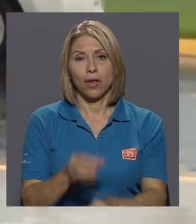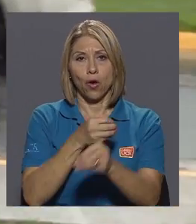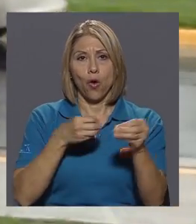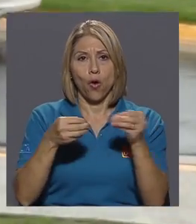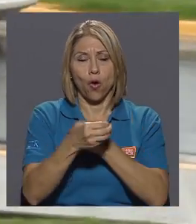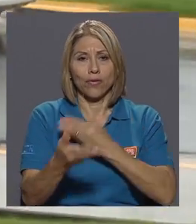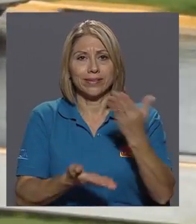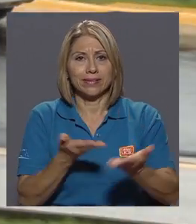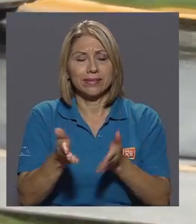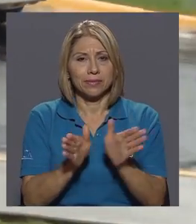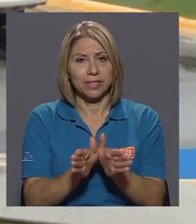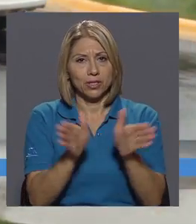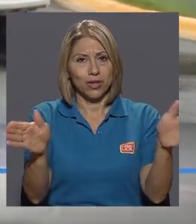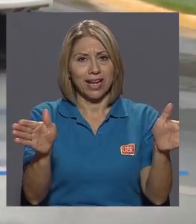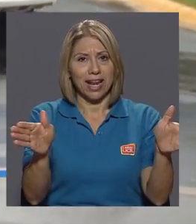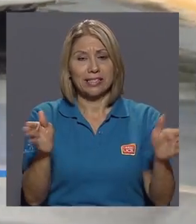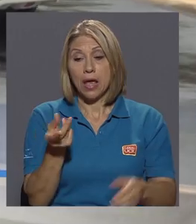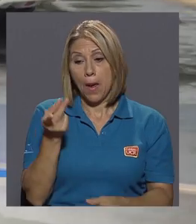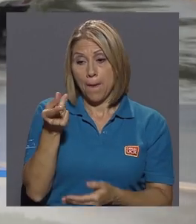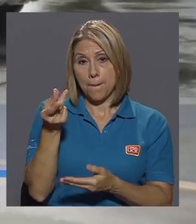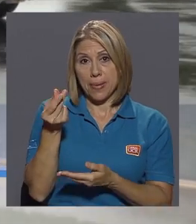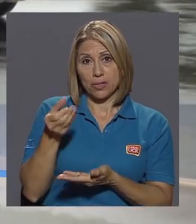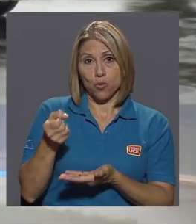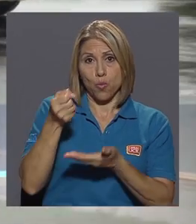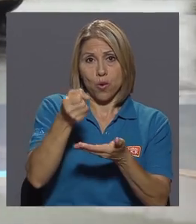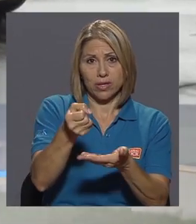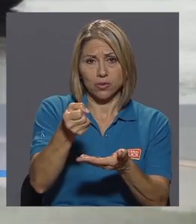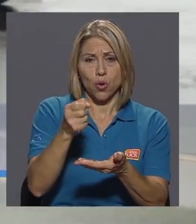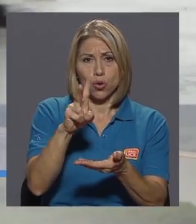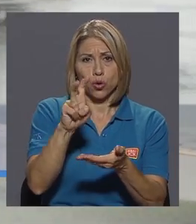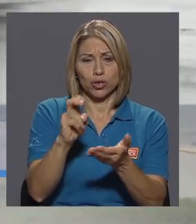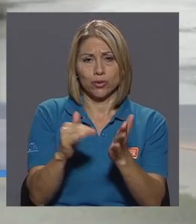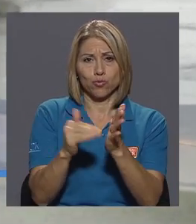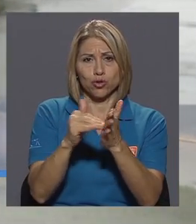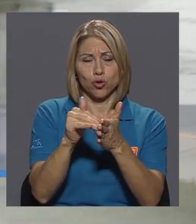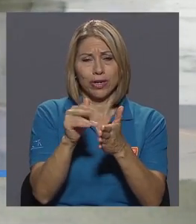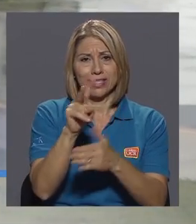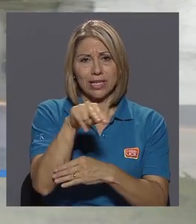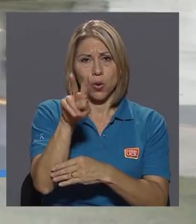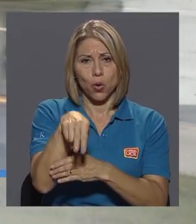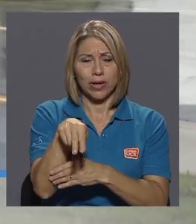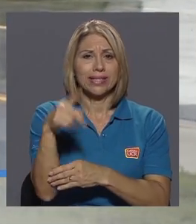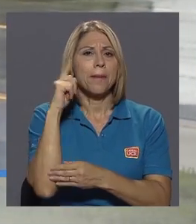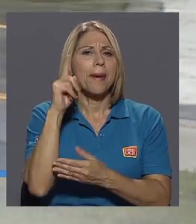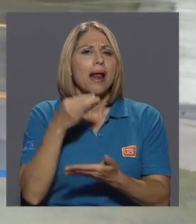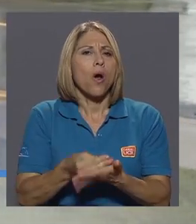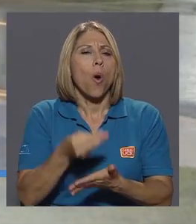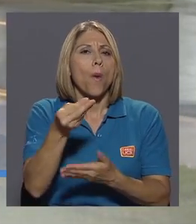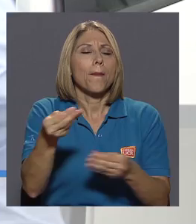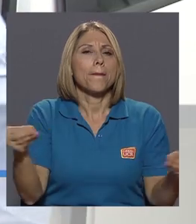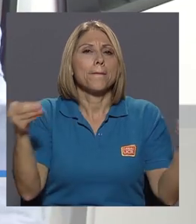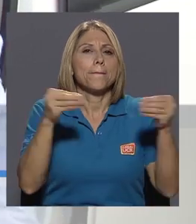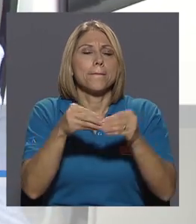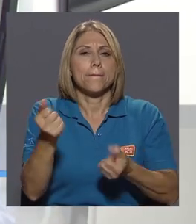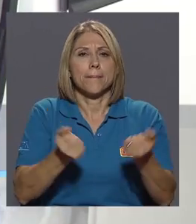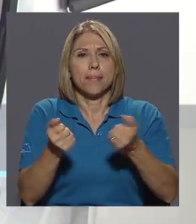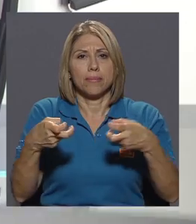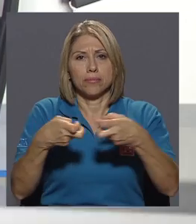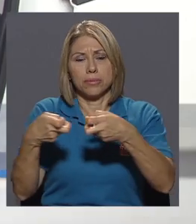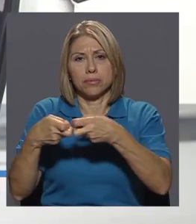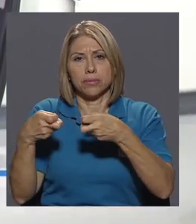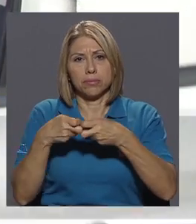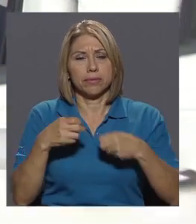la Oficina de Servicios Generales destinará un presupuesto de 200 millones de colones para la compra de más vehículos